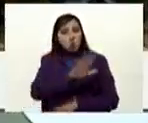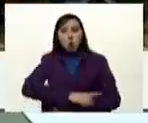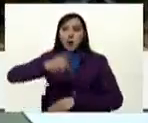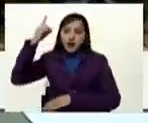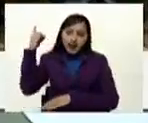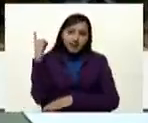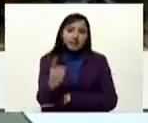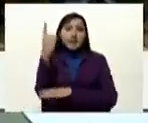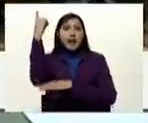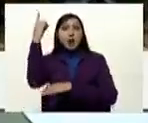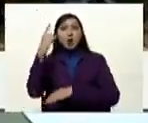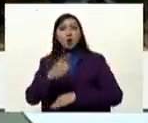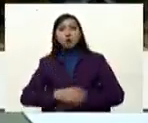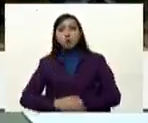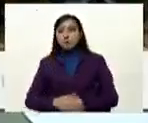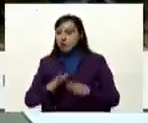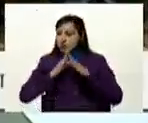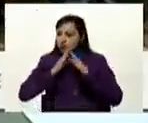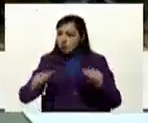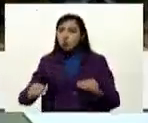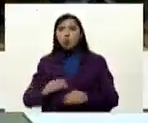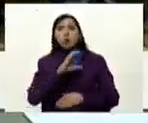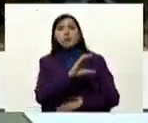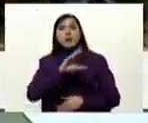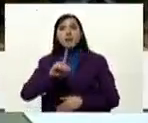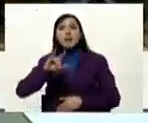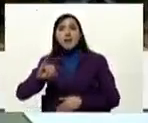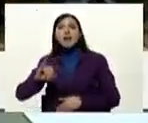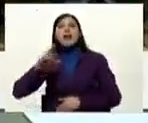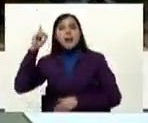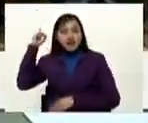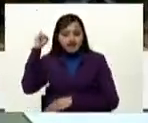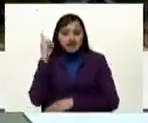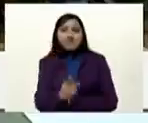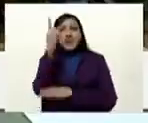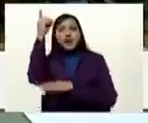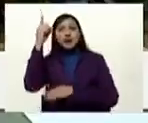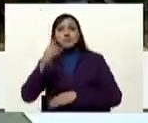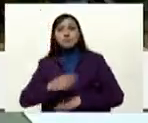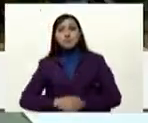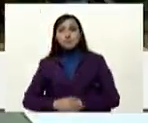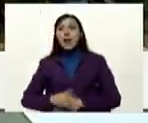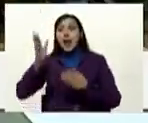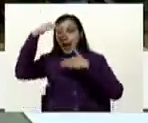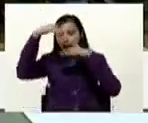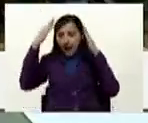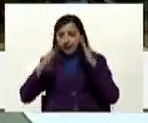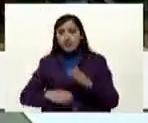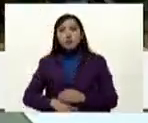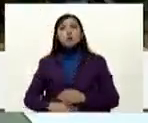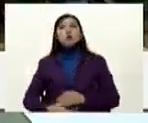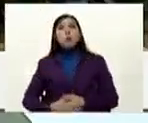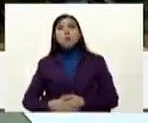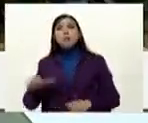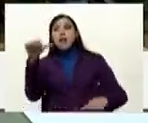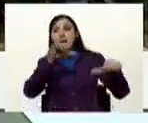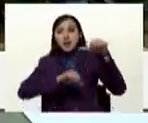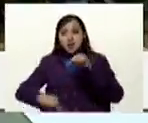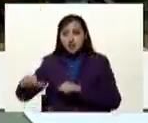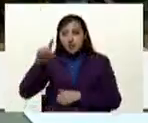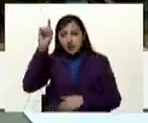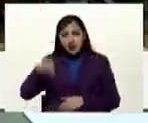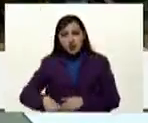exíjanlo en todos los CDI, exijan la máxima atención científica,